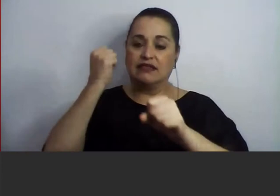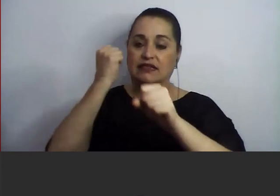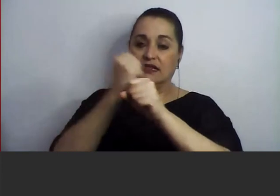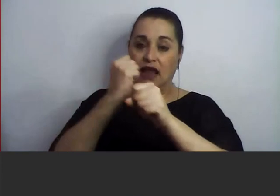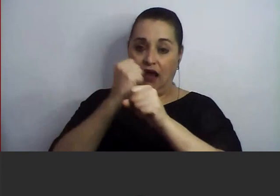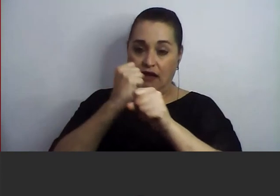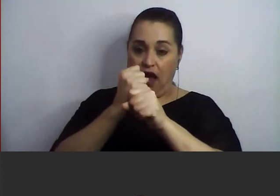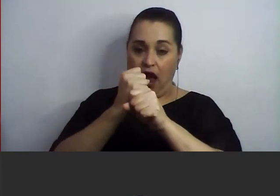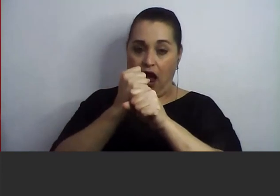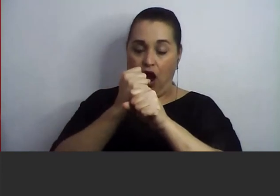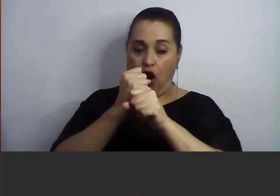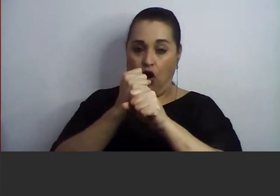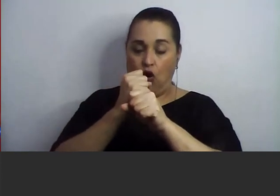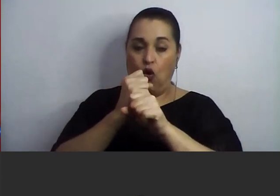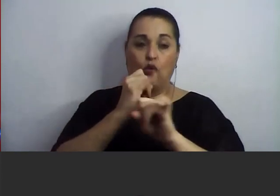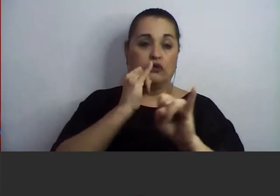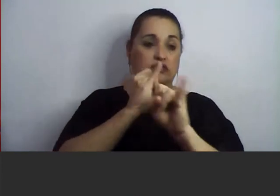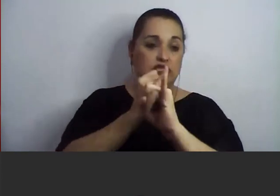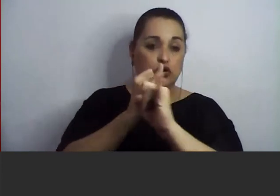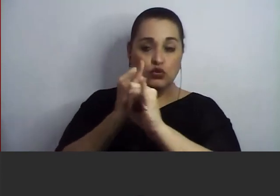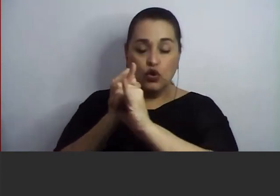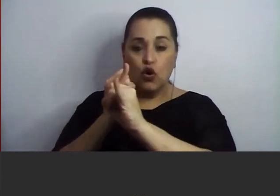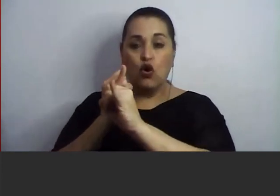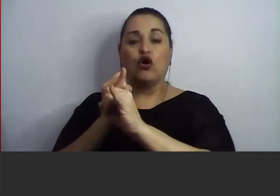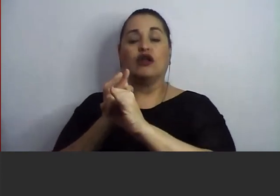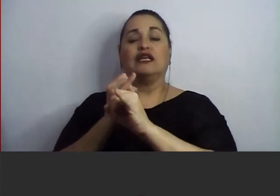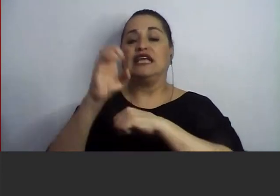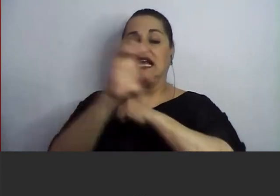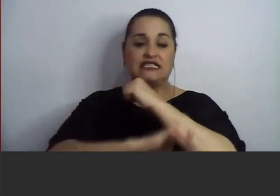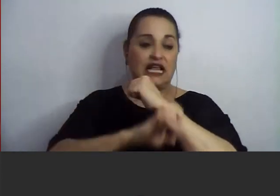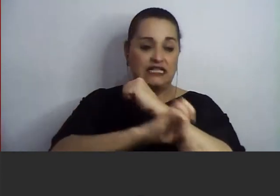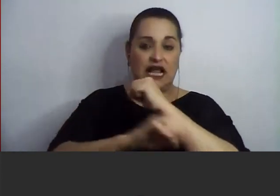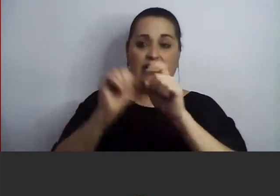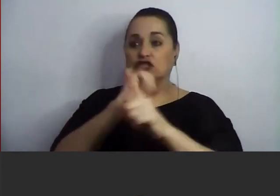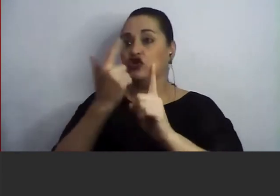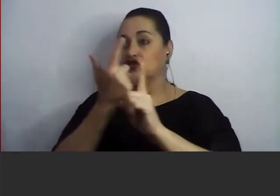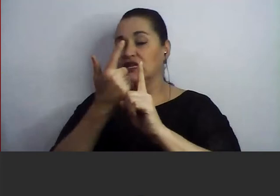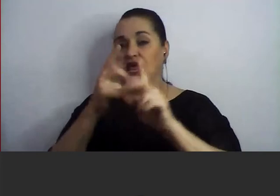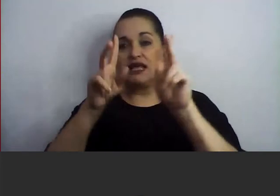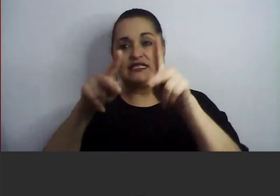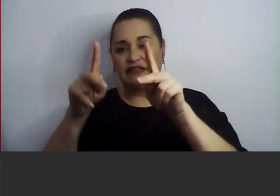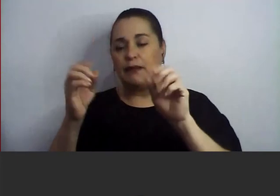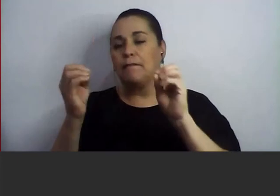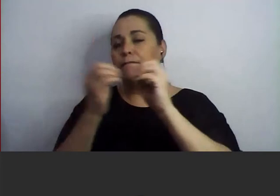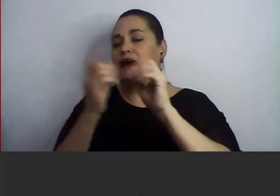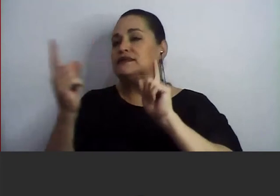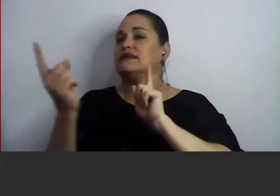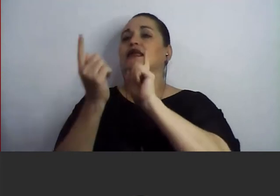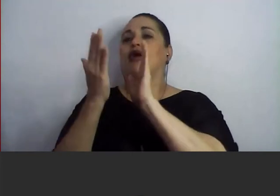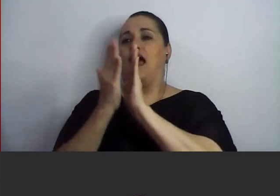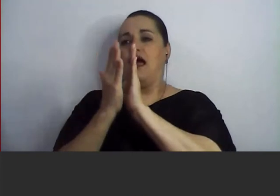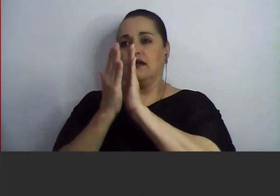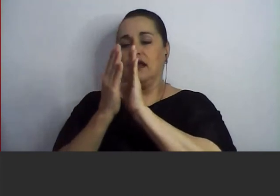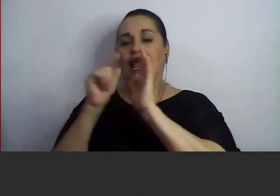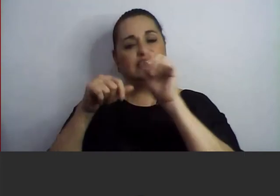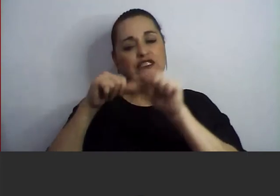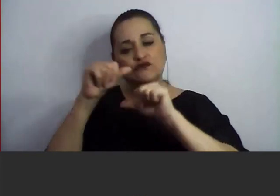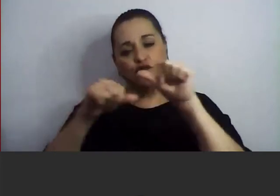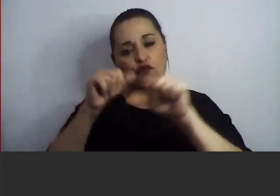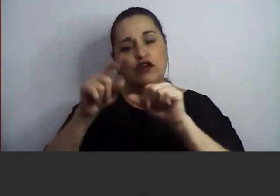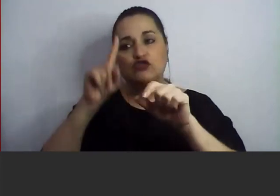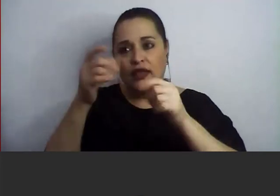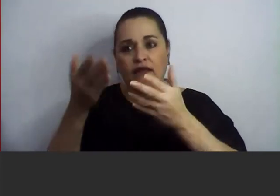entre las entidades estatales y sociedad civil sea más cercana y creo que este es un esfuerzo que se